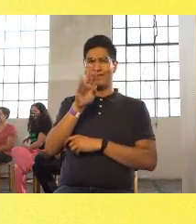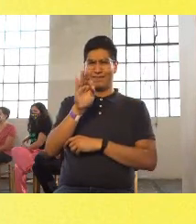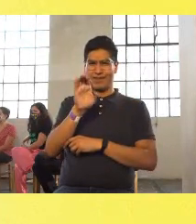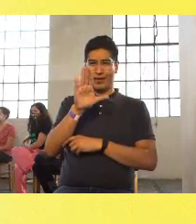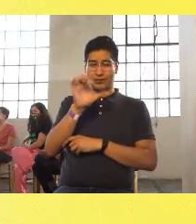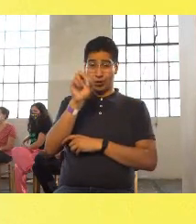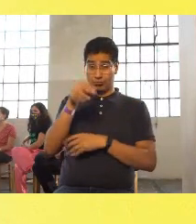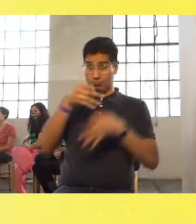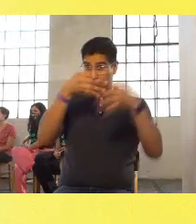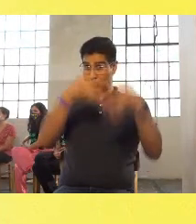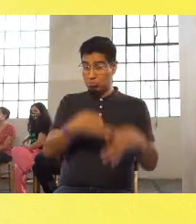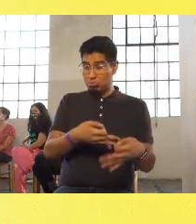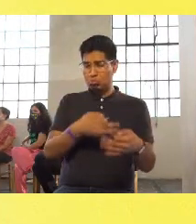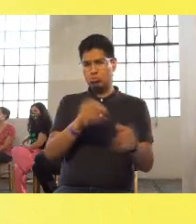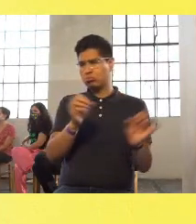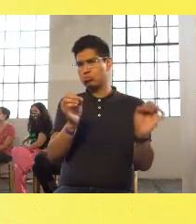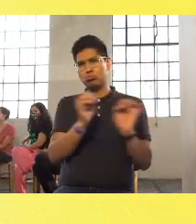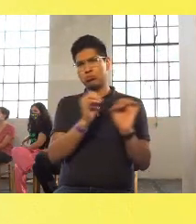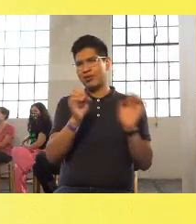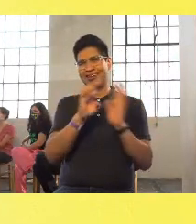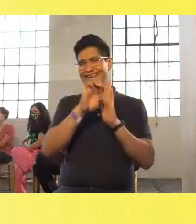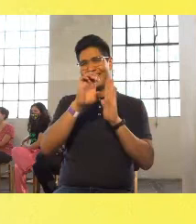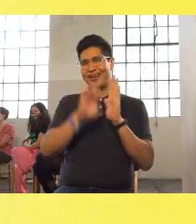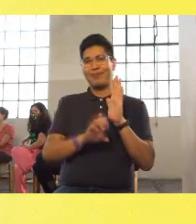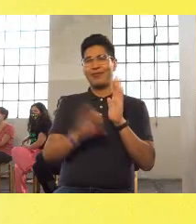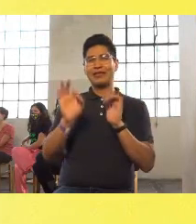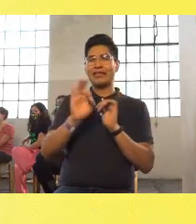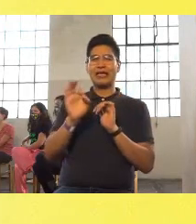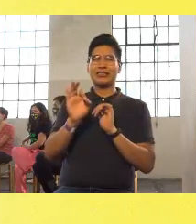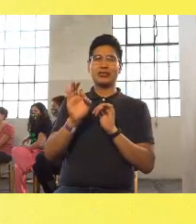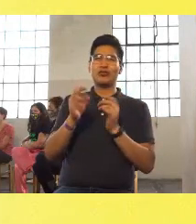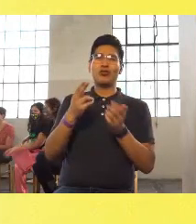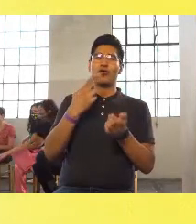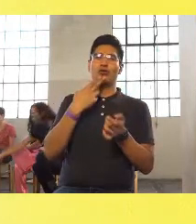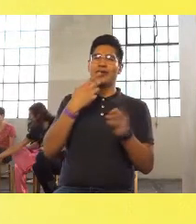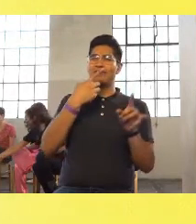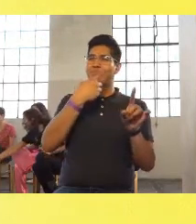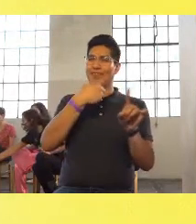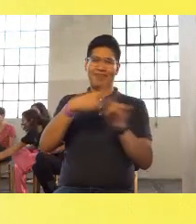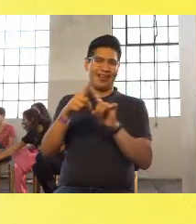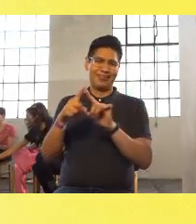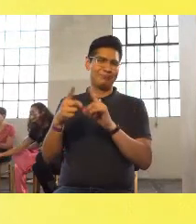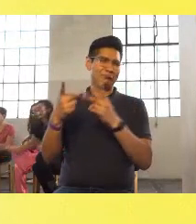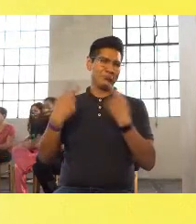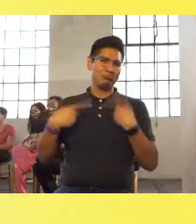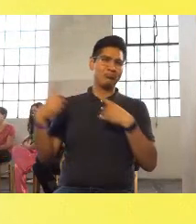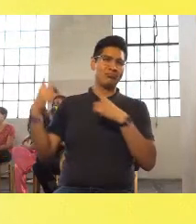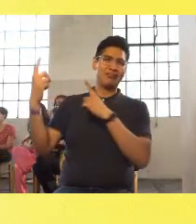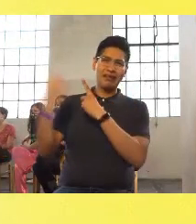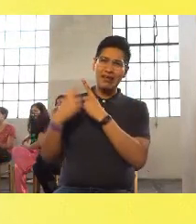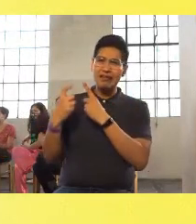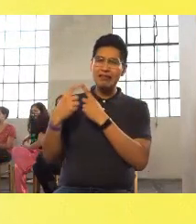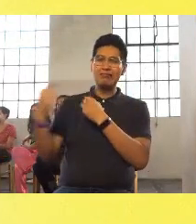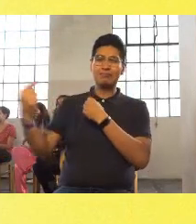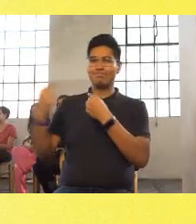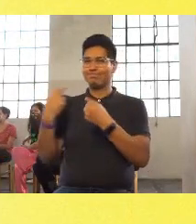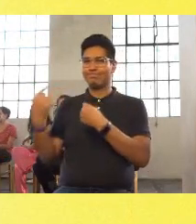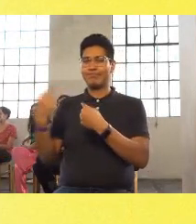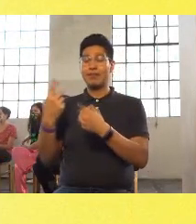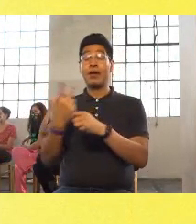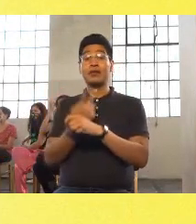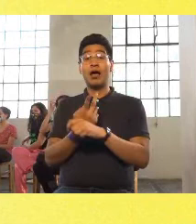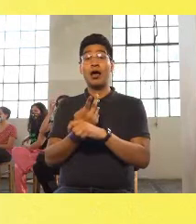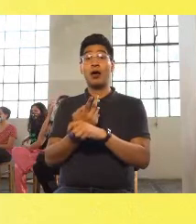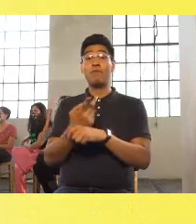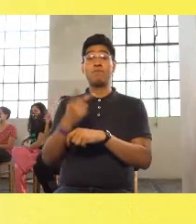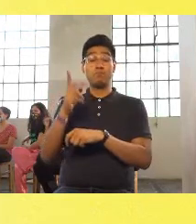Urbana, lo mencionó Taina con esto de la chica del Zero Waste y como los haters diciéndole esas cosas, y lo mencionó Luisa con el feminismo no